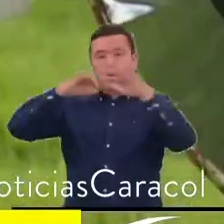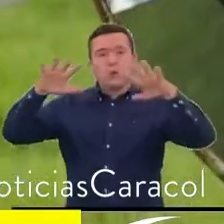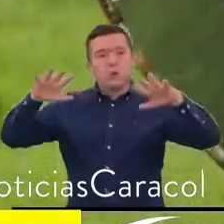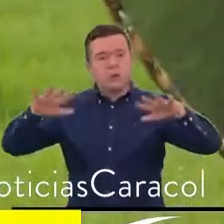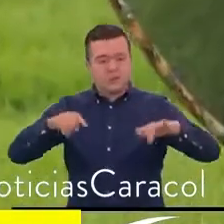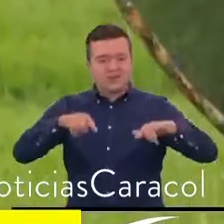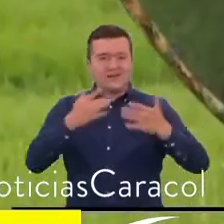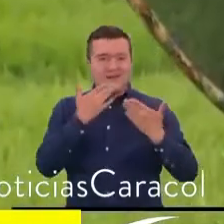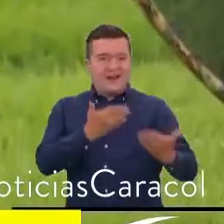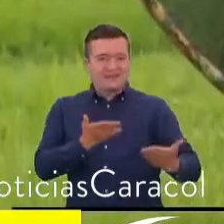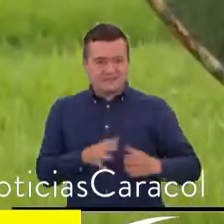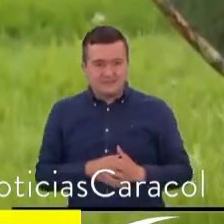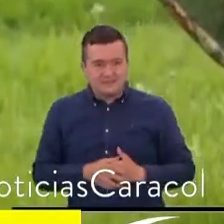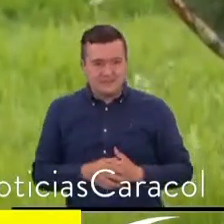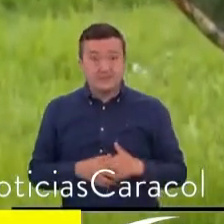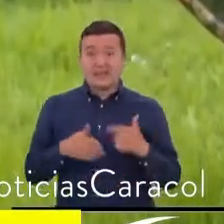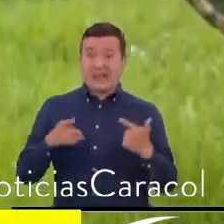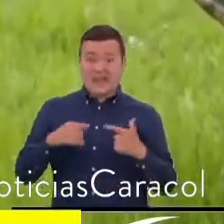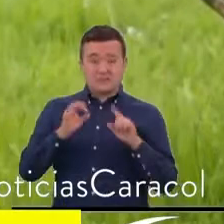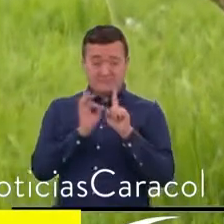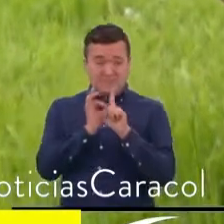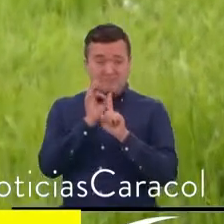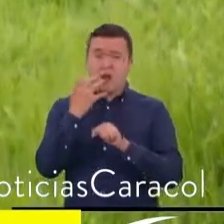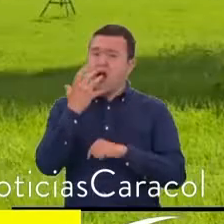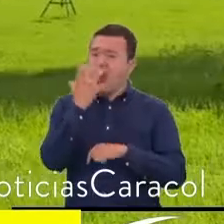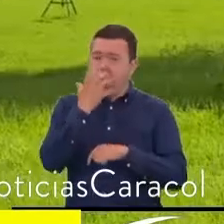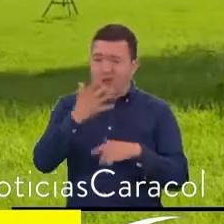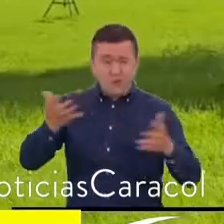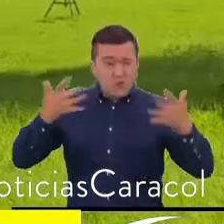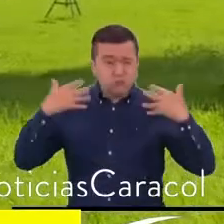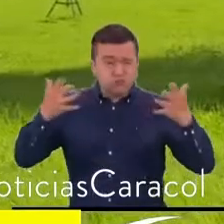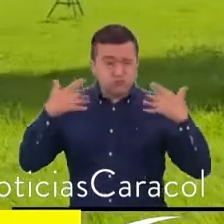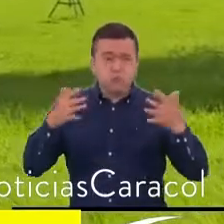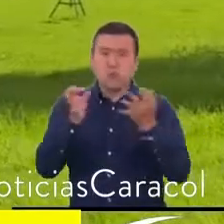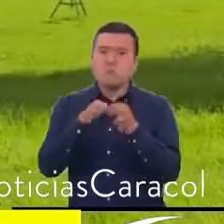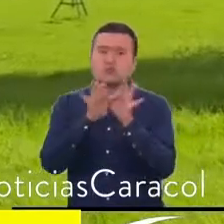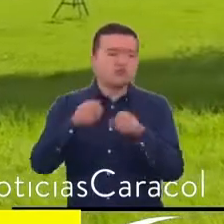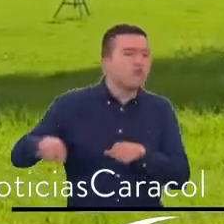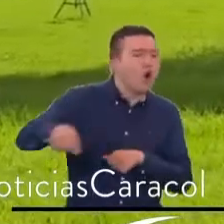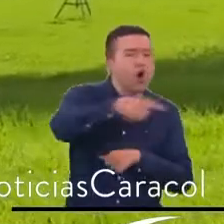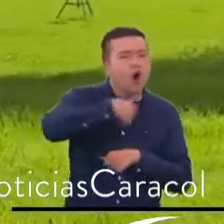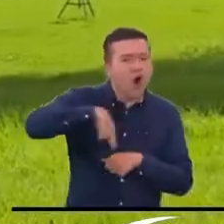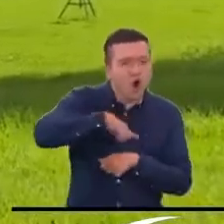los daños ocasionados por el aumento de la temperatura, el conocimiento de todos en este tema es de vital importancia.